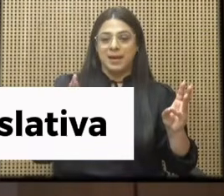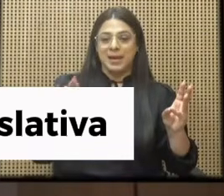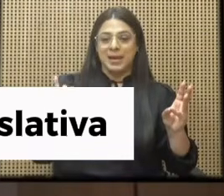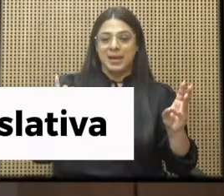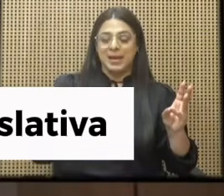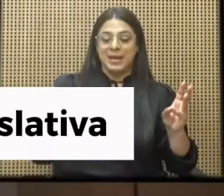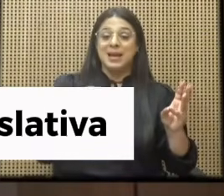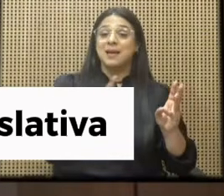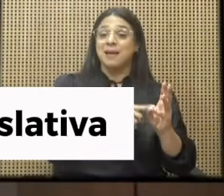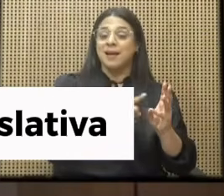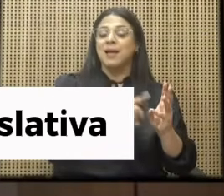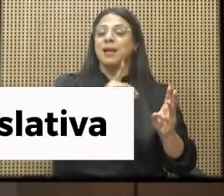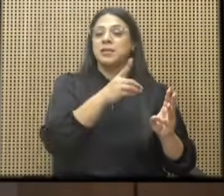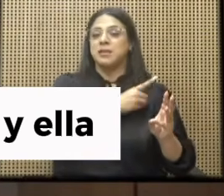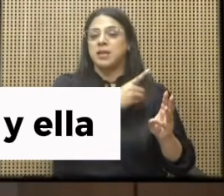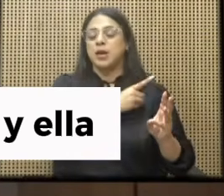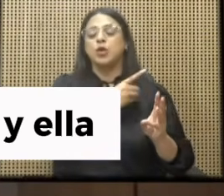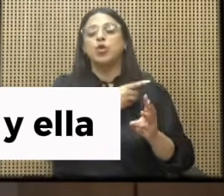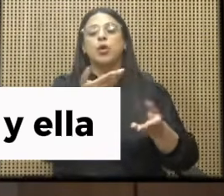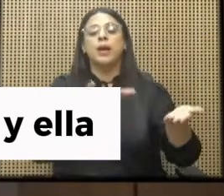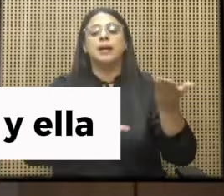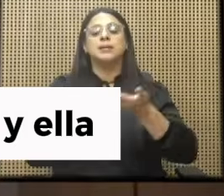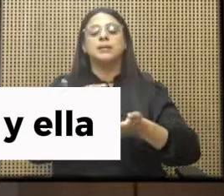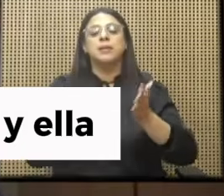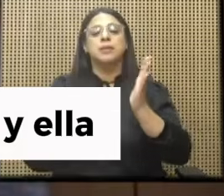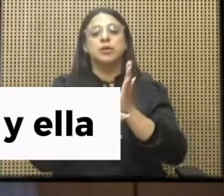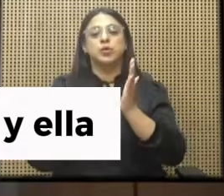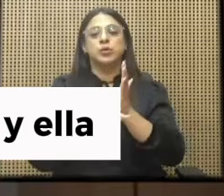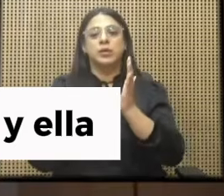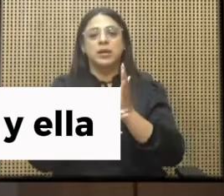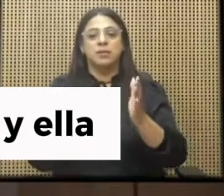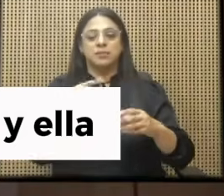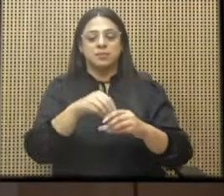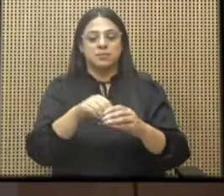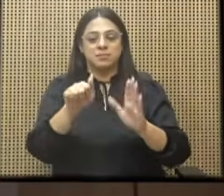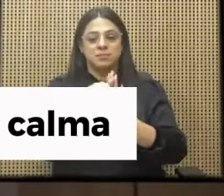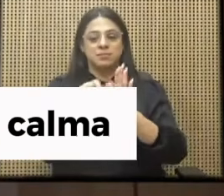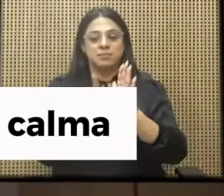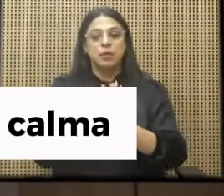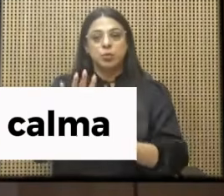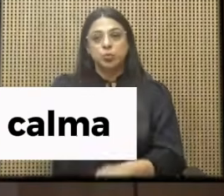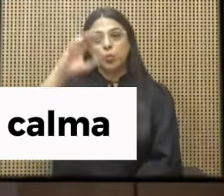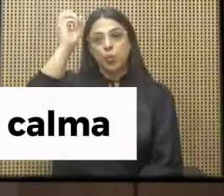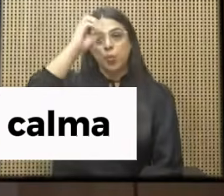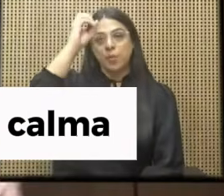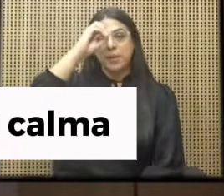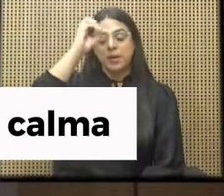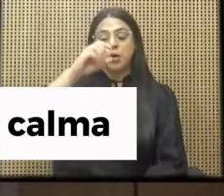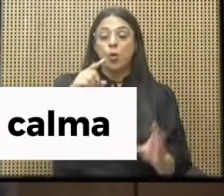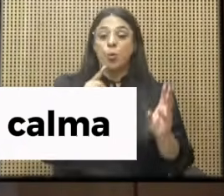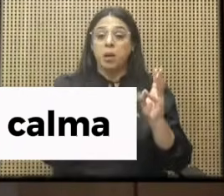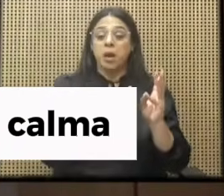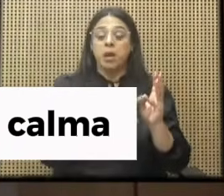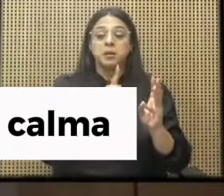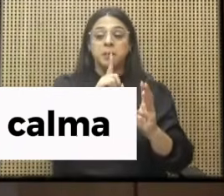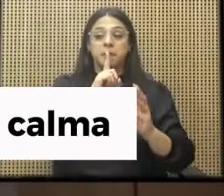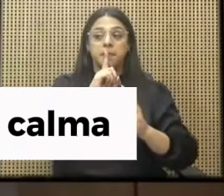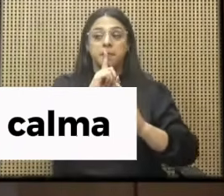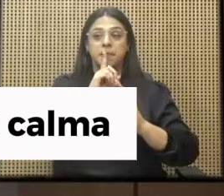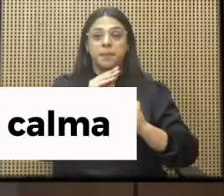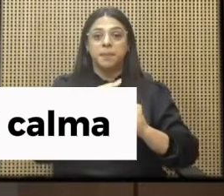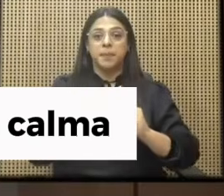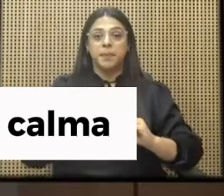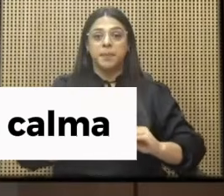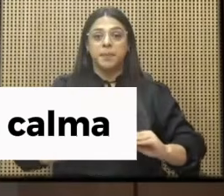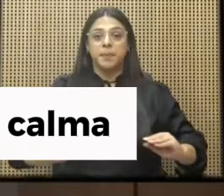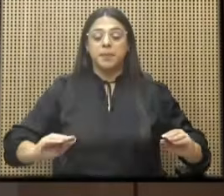Servicios Técnicos de la Asamblea Legislativa y ha emitido opiniones sobre este tema, y ella permaneció silenciosa y